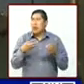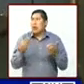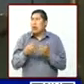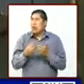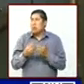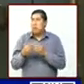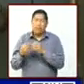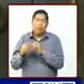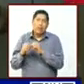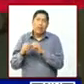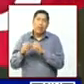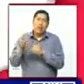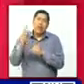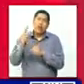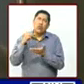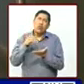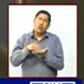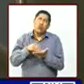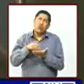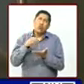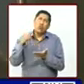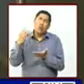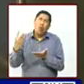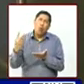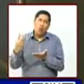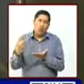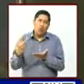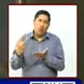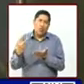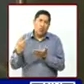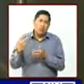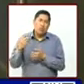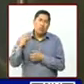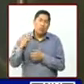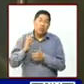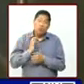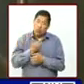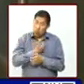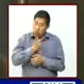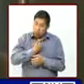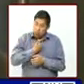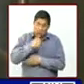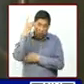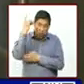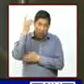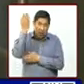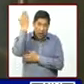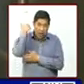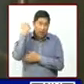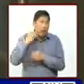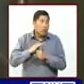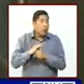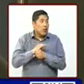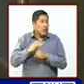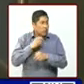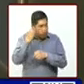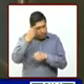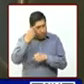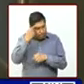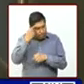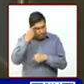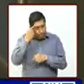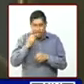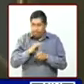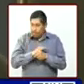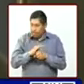aparatos en el año 2002 de inteligencia de nuestro propio país, desde el Ministerio de Gobierno, desde el